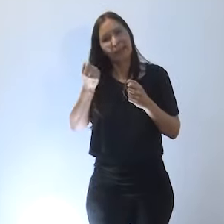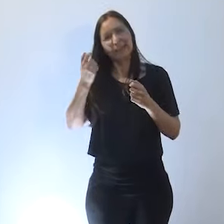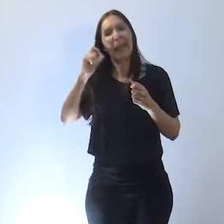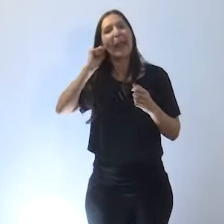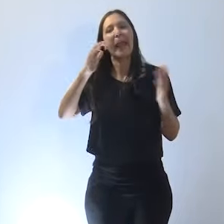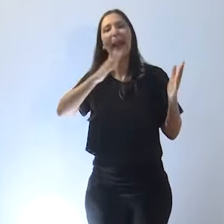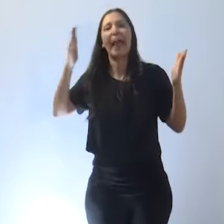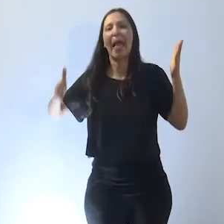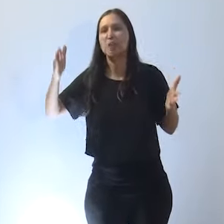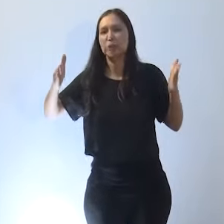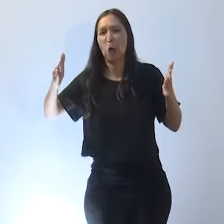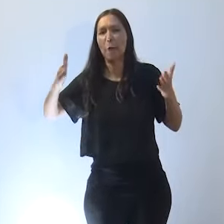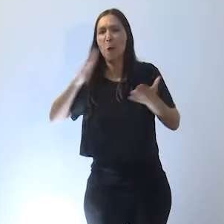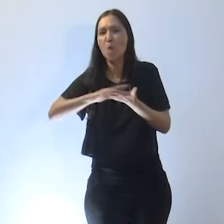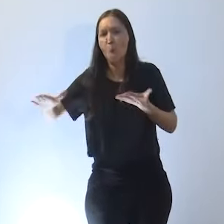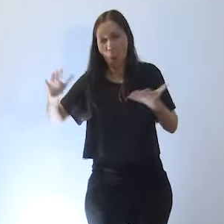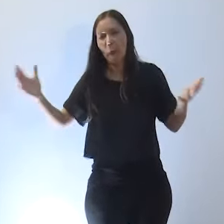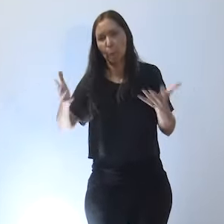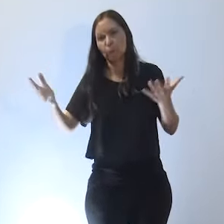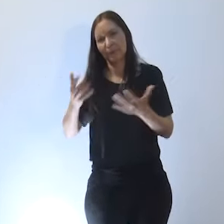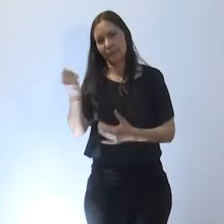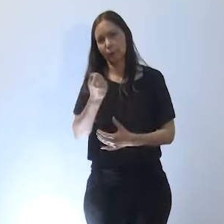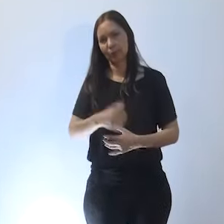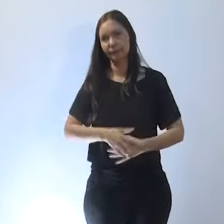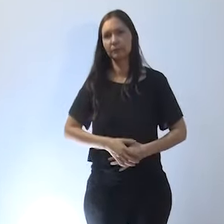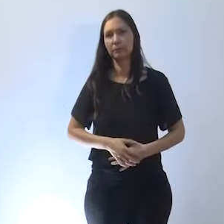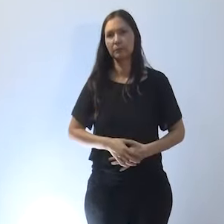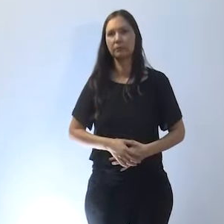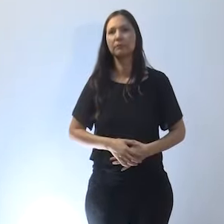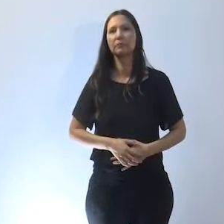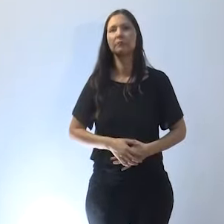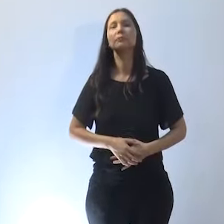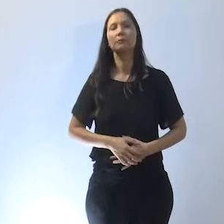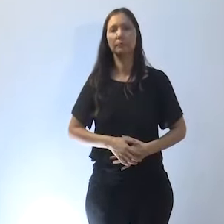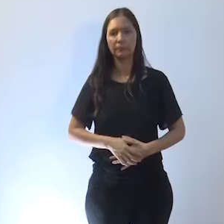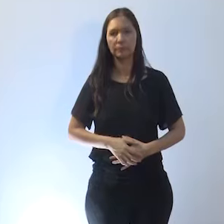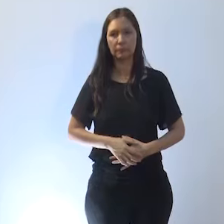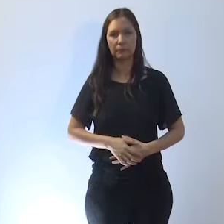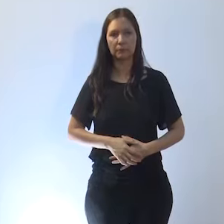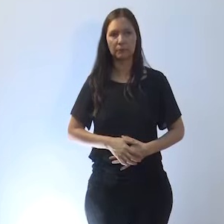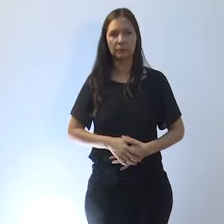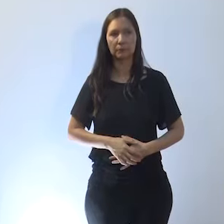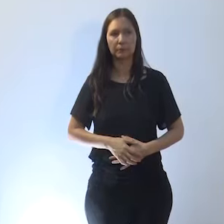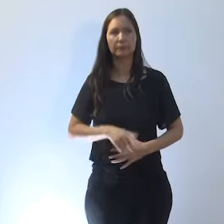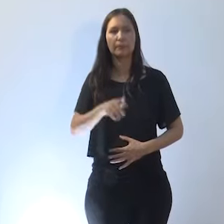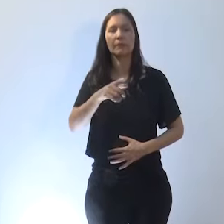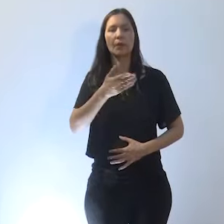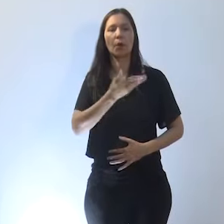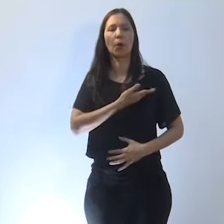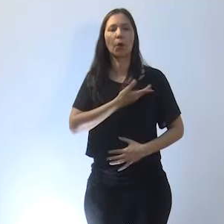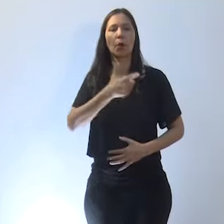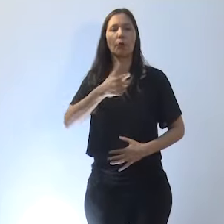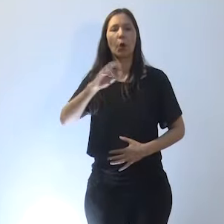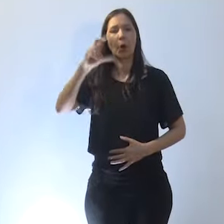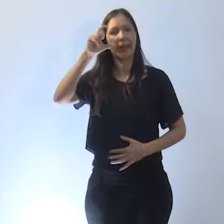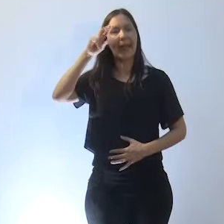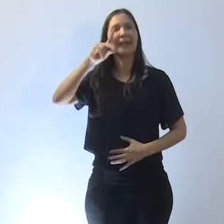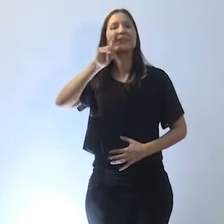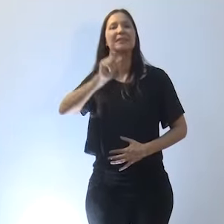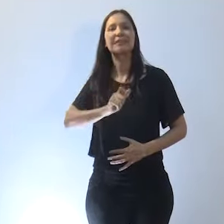no quiero decir una cosita cómo es tu nombre sí Florencia no a